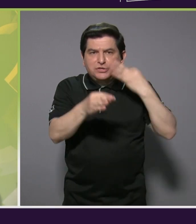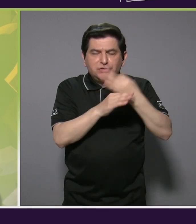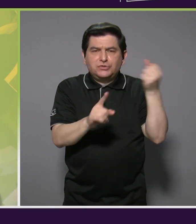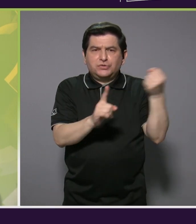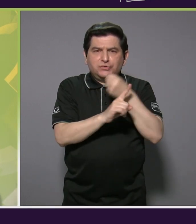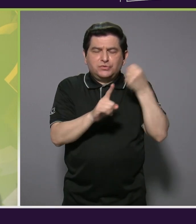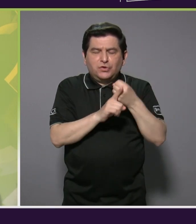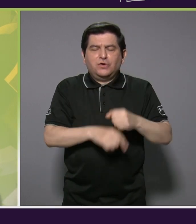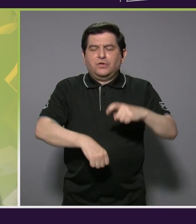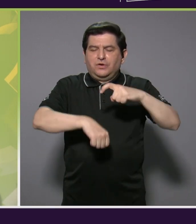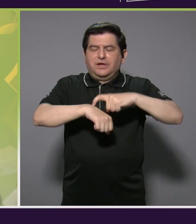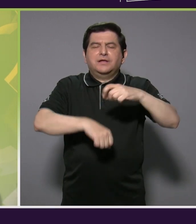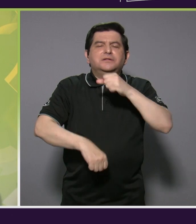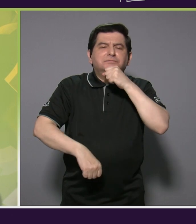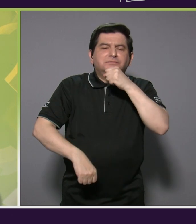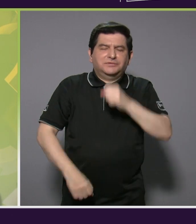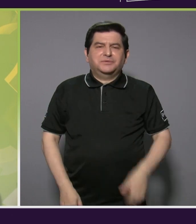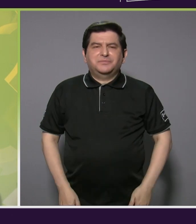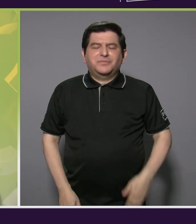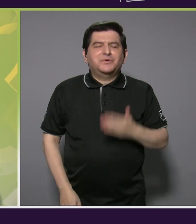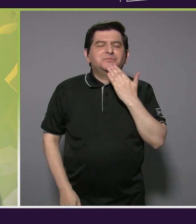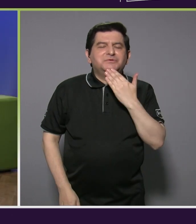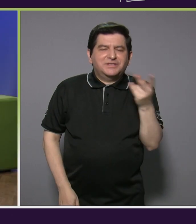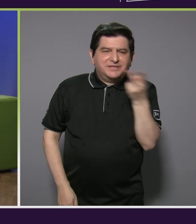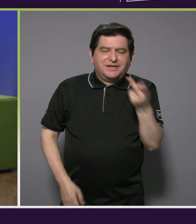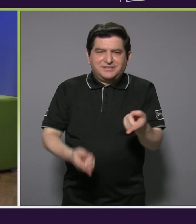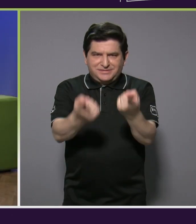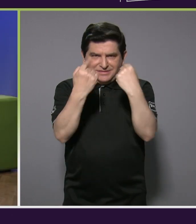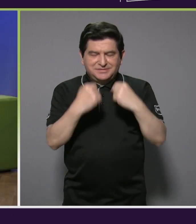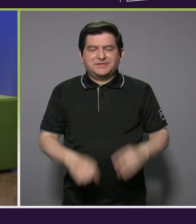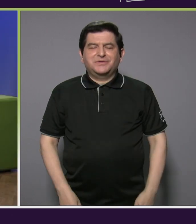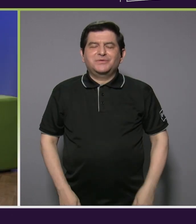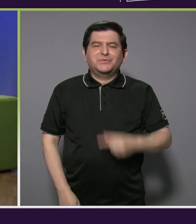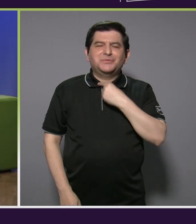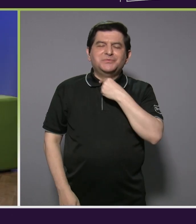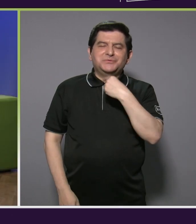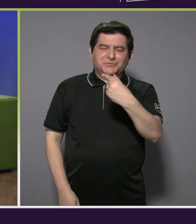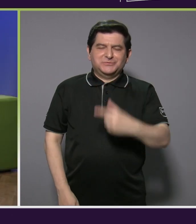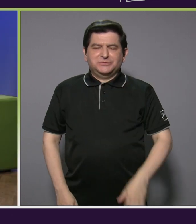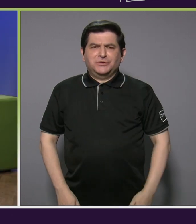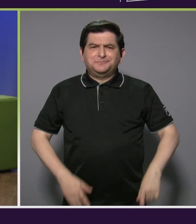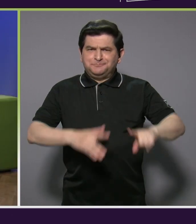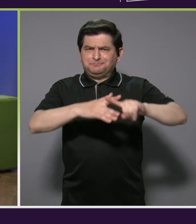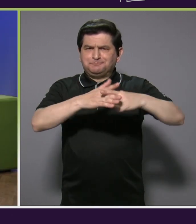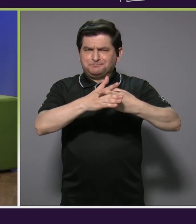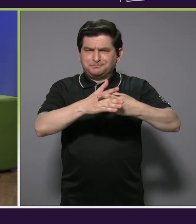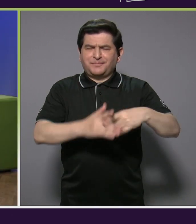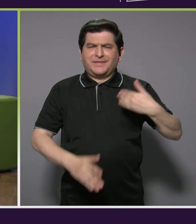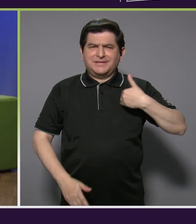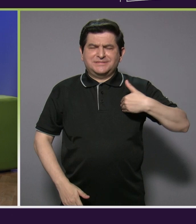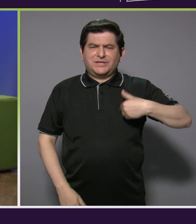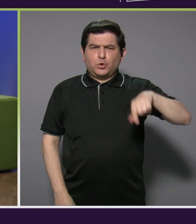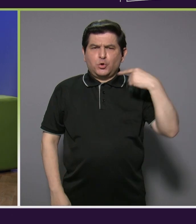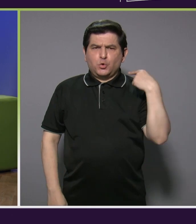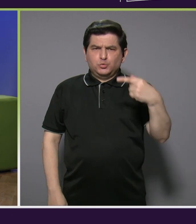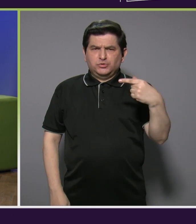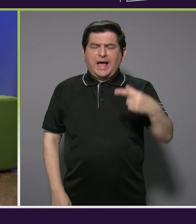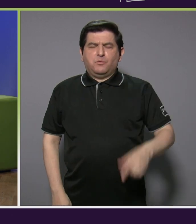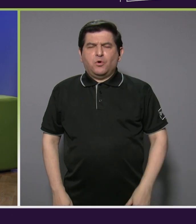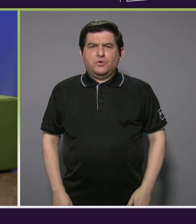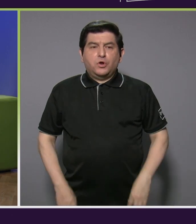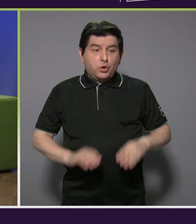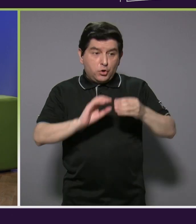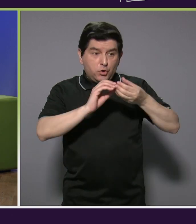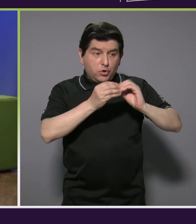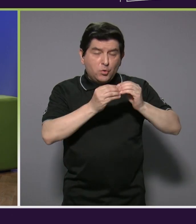la vejez. Muchas gracias, Gustavo y Alexandra, por acompañarnos. Para servirle. Con mucho gusto. Para comenzar, Gustavo, ¿de cuántos